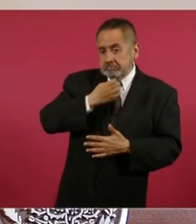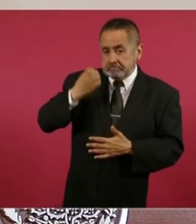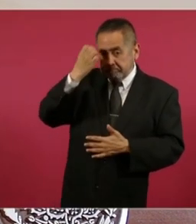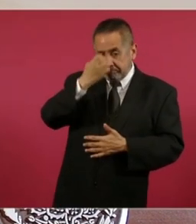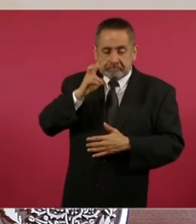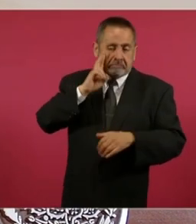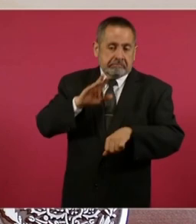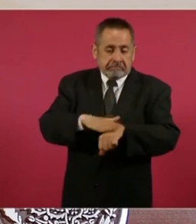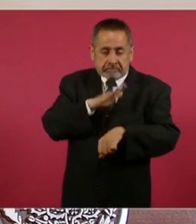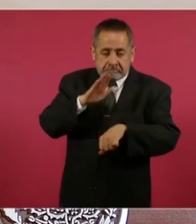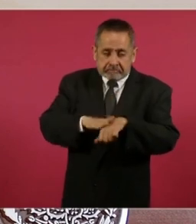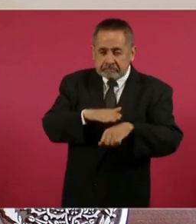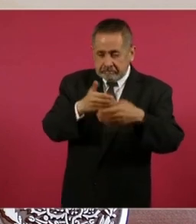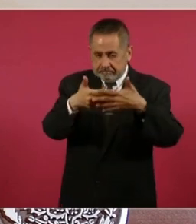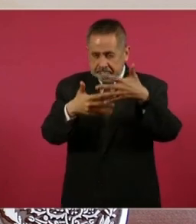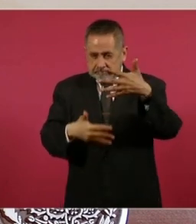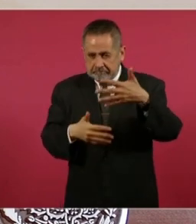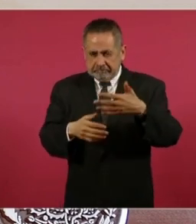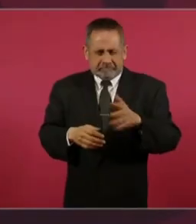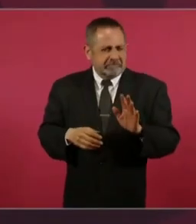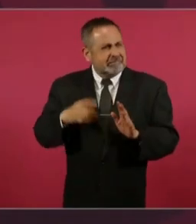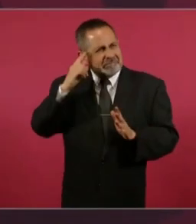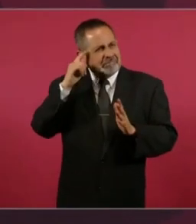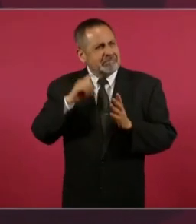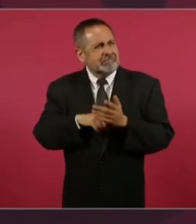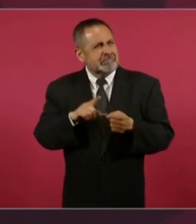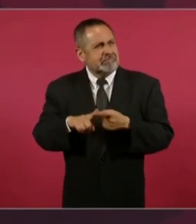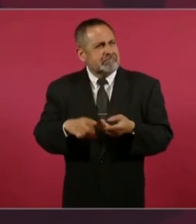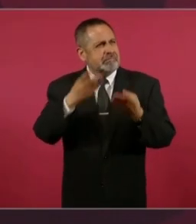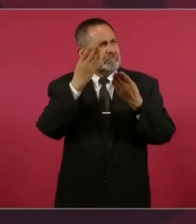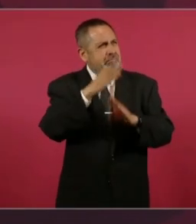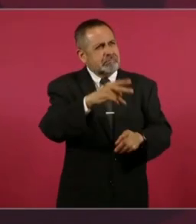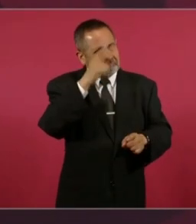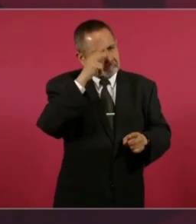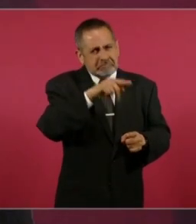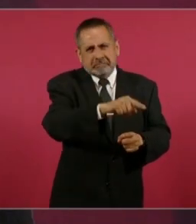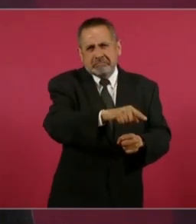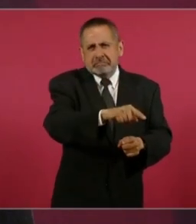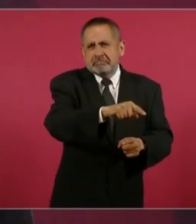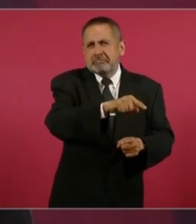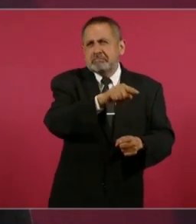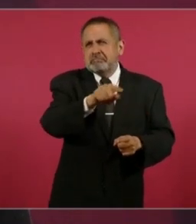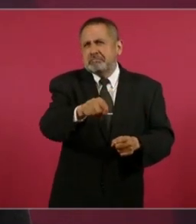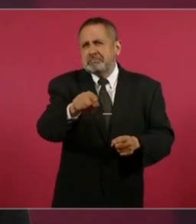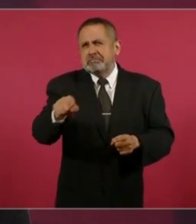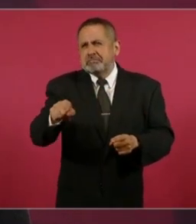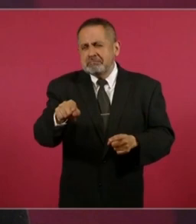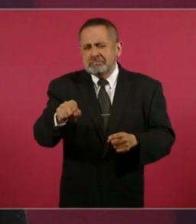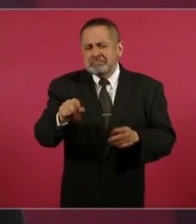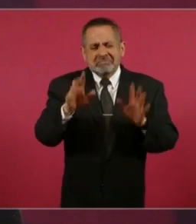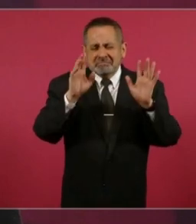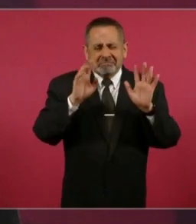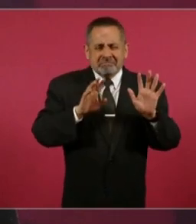examen creo que interviene del banco de México